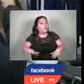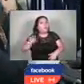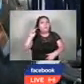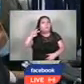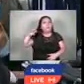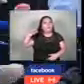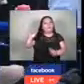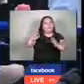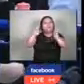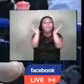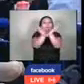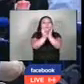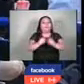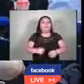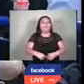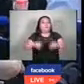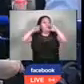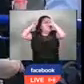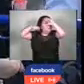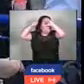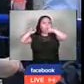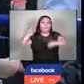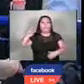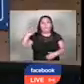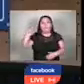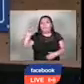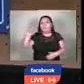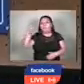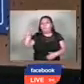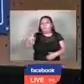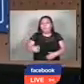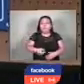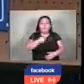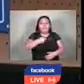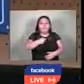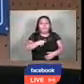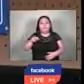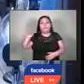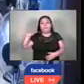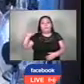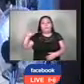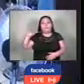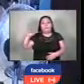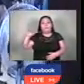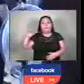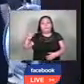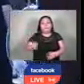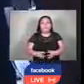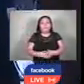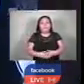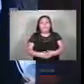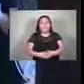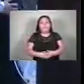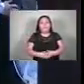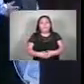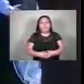20 de mayo. Con imágenes de Ricardo Tobar, este es un informe de Rocío Cruz para Noticiero Hechos.